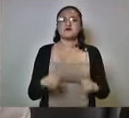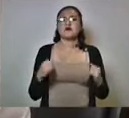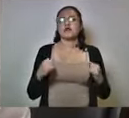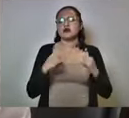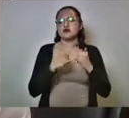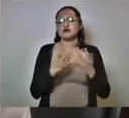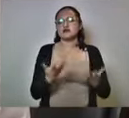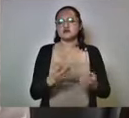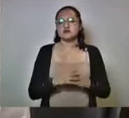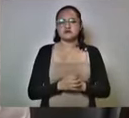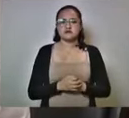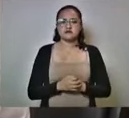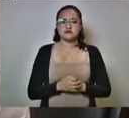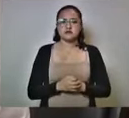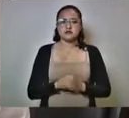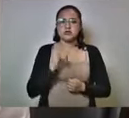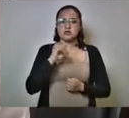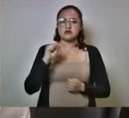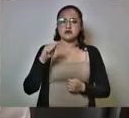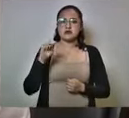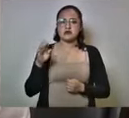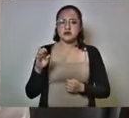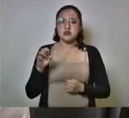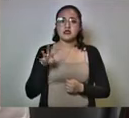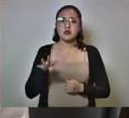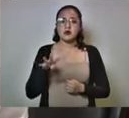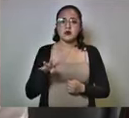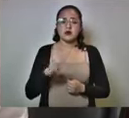instituto pacientes. En el ISTE hay 19.